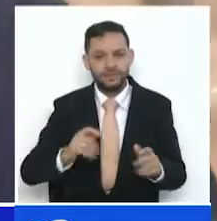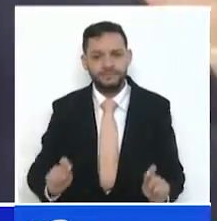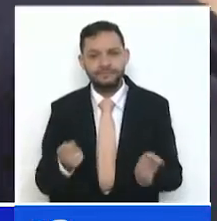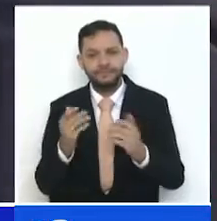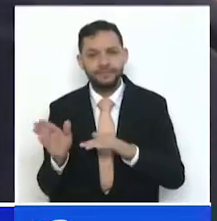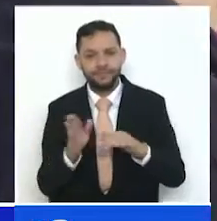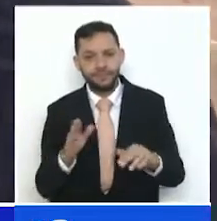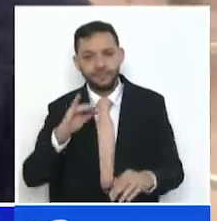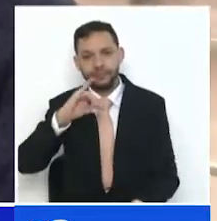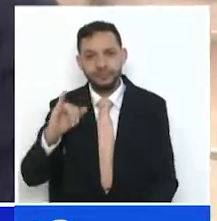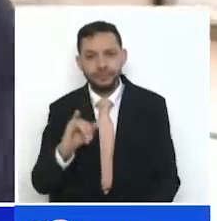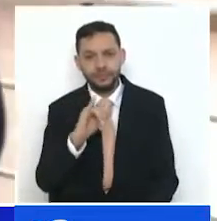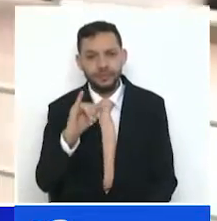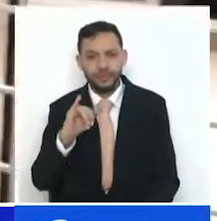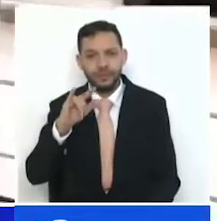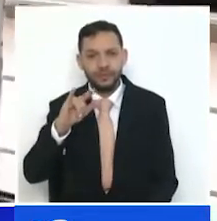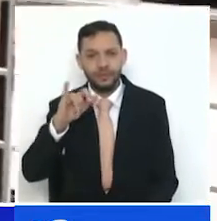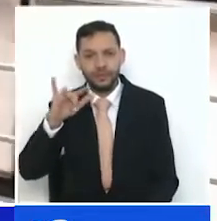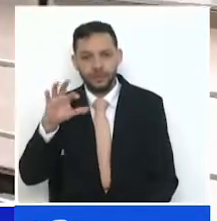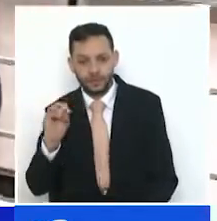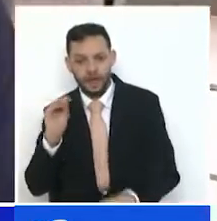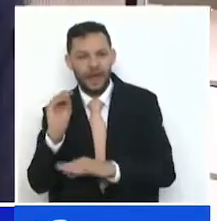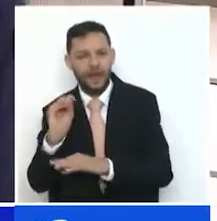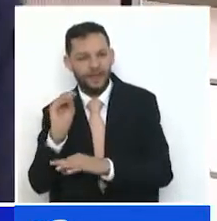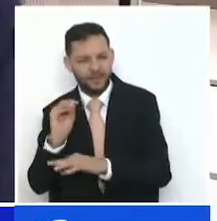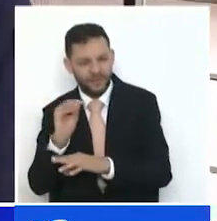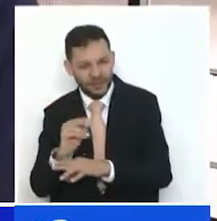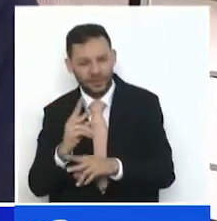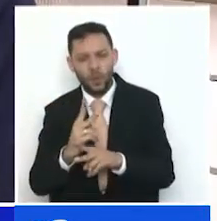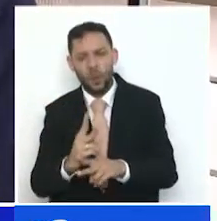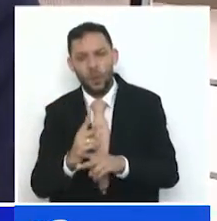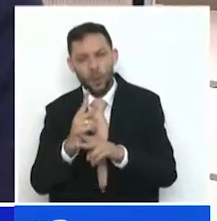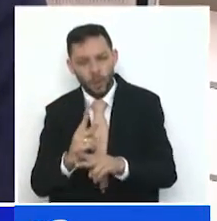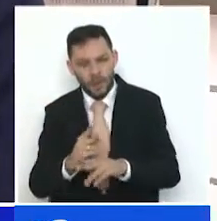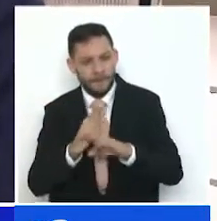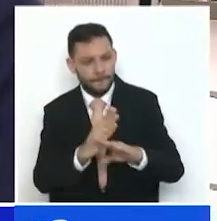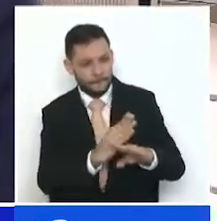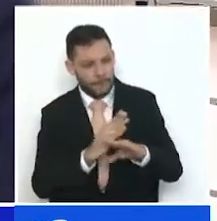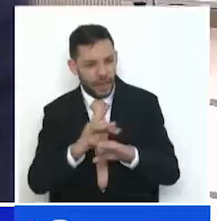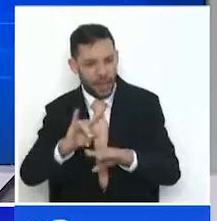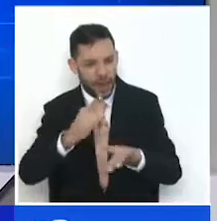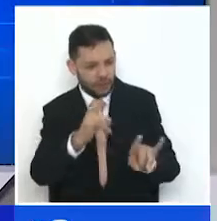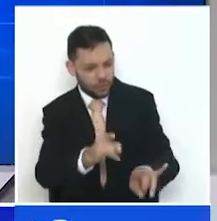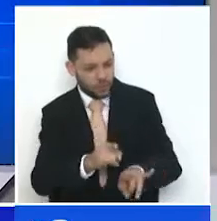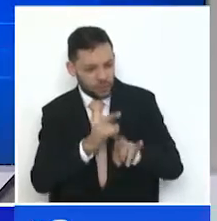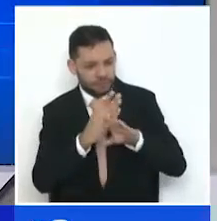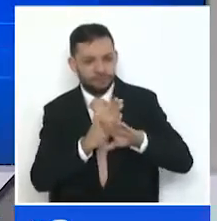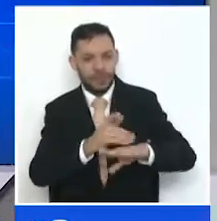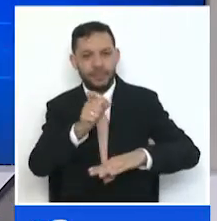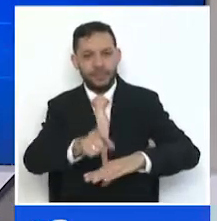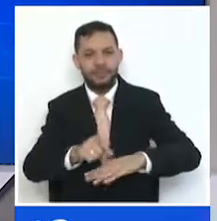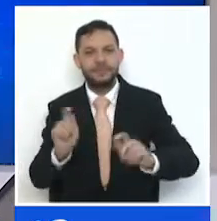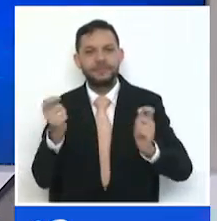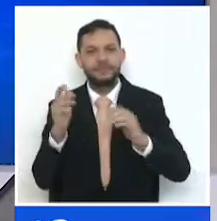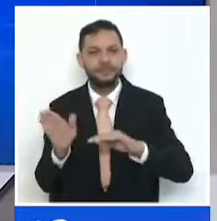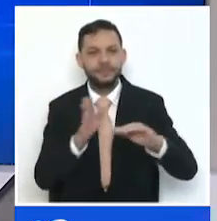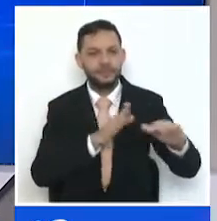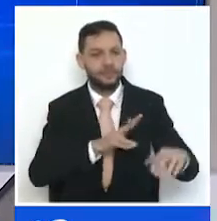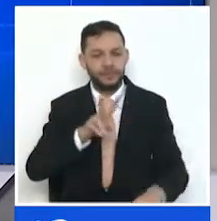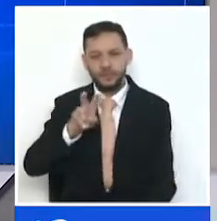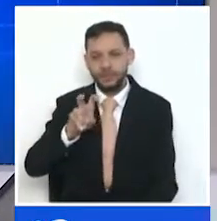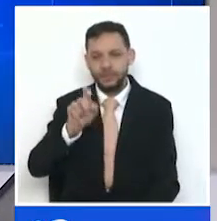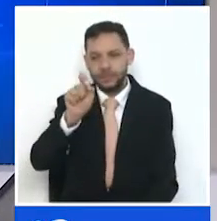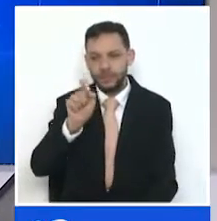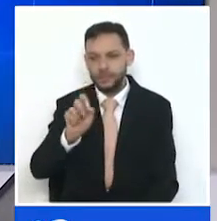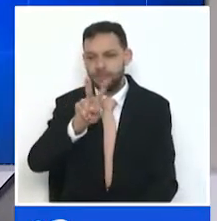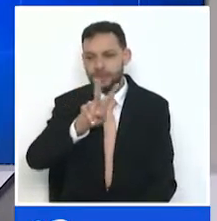pandemia, hace un llamado de precaución contra la enfermedad, pues ninguna persona está exenta de poseerla. A las 7 de la noche, 27 minutos, les